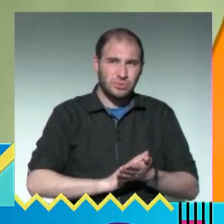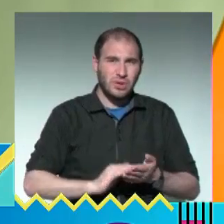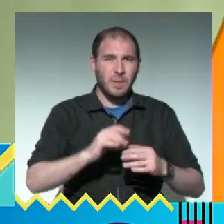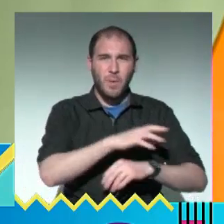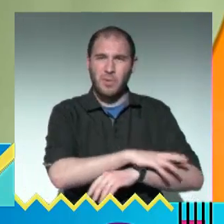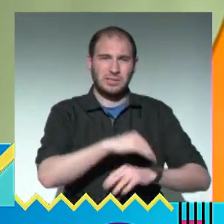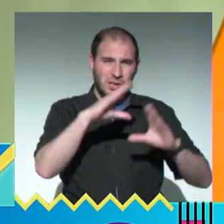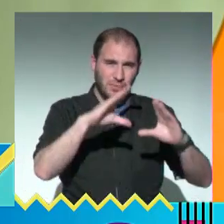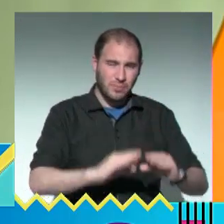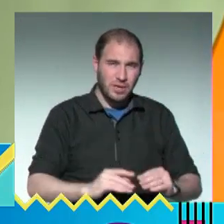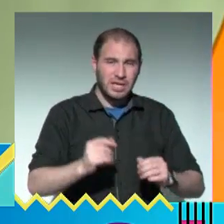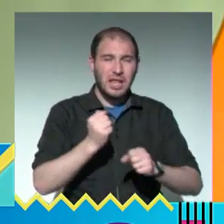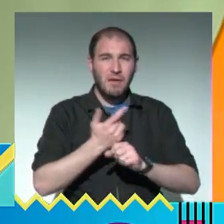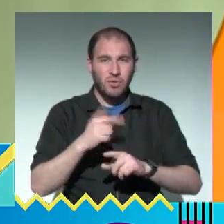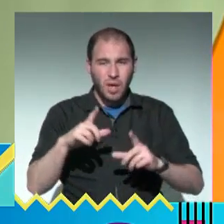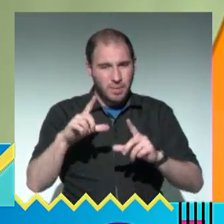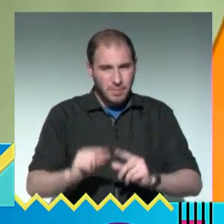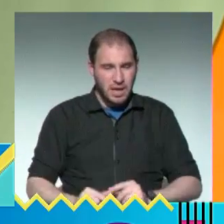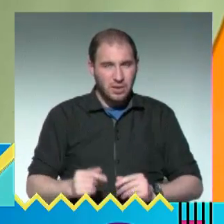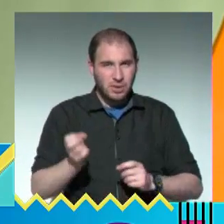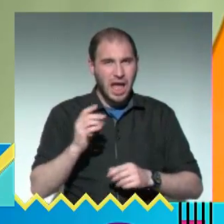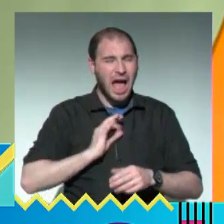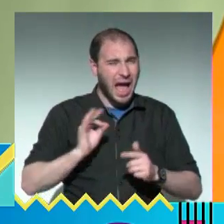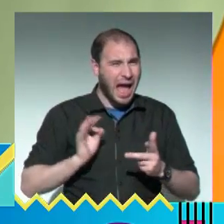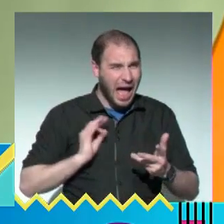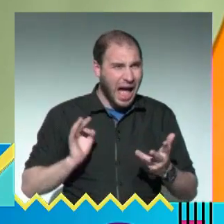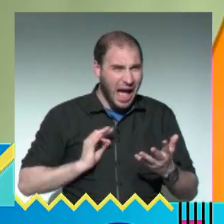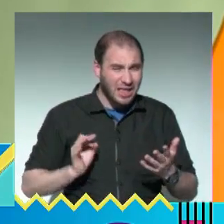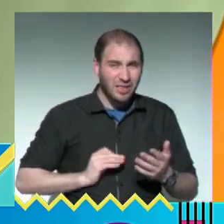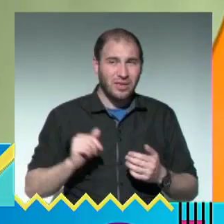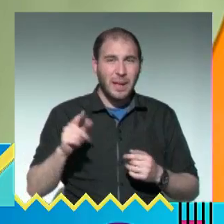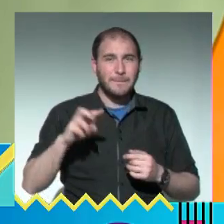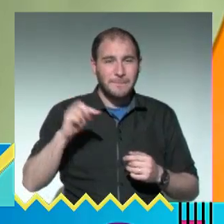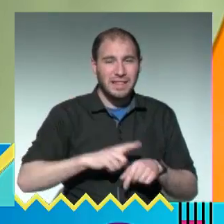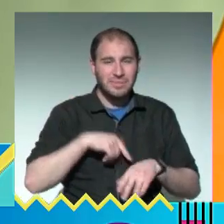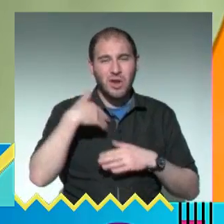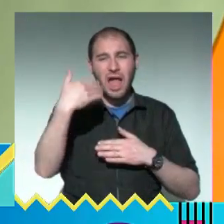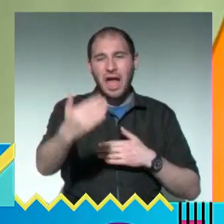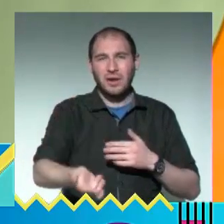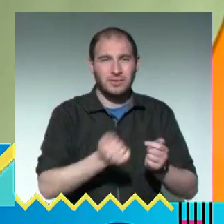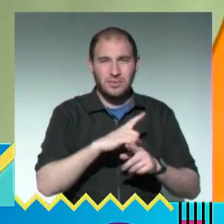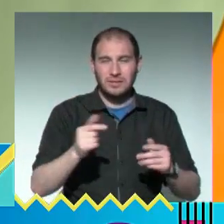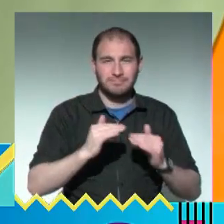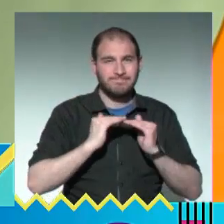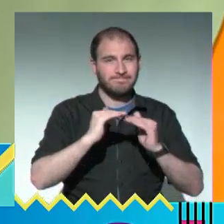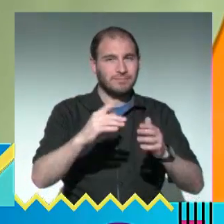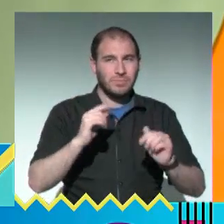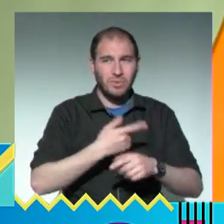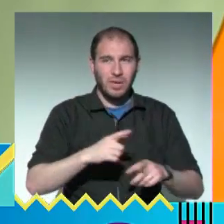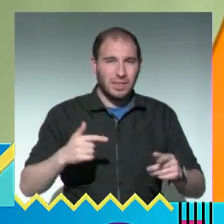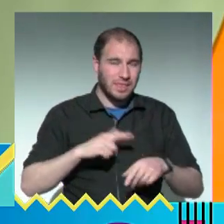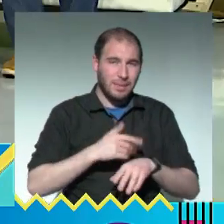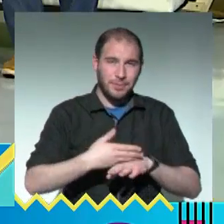niveles de pobreza, los niveles de desempleo lleva décadas. Y la verdad que no tenemos políticas de largo plazo que nos permitan mantener cierta estabilidad a lo largo del